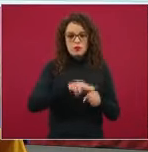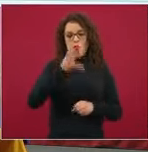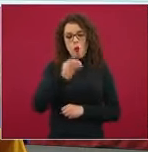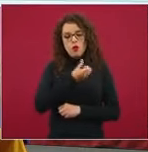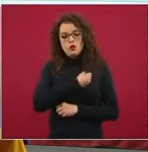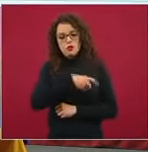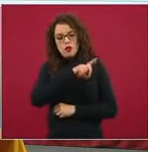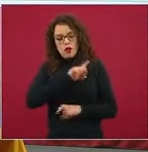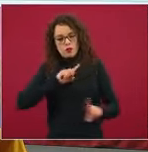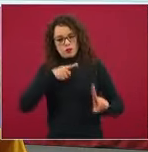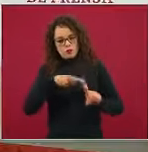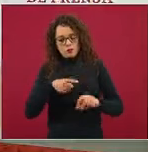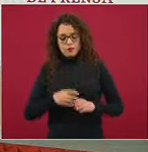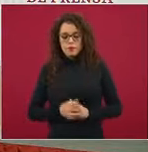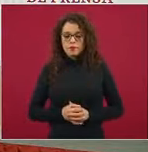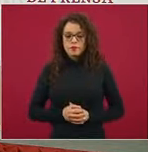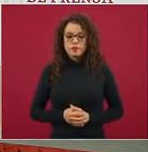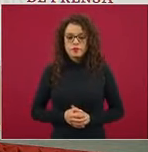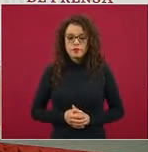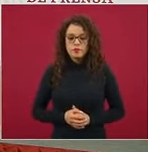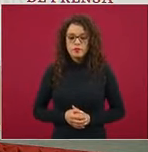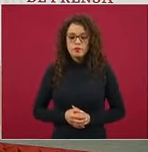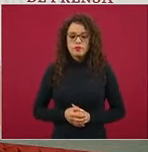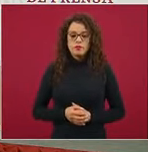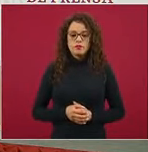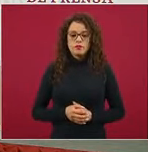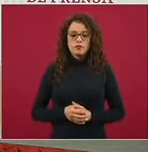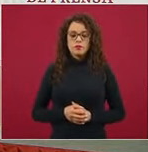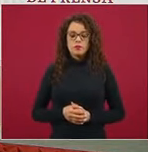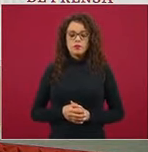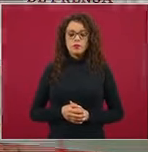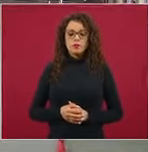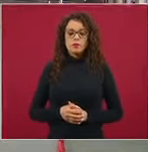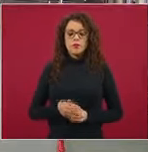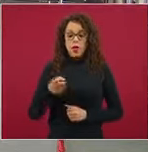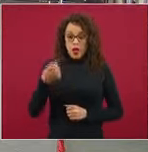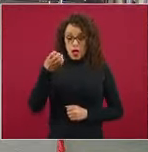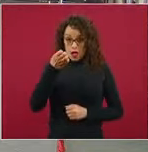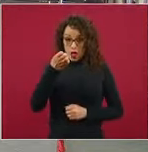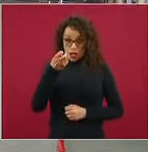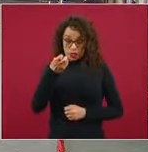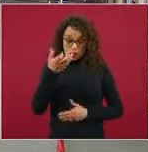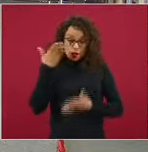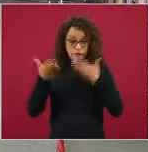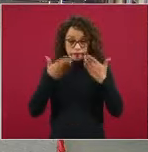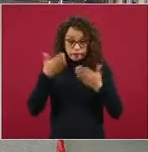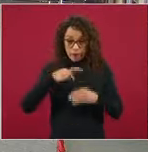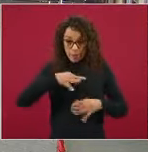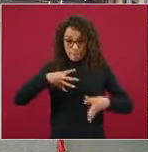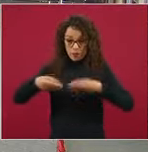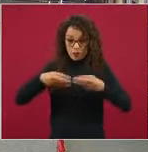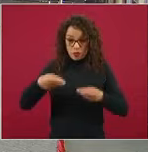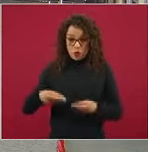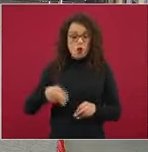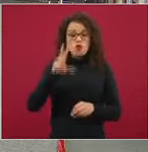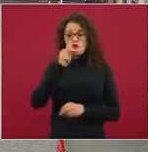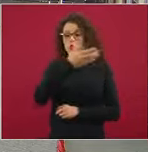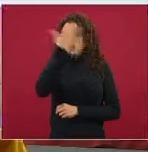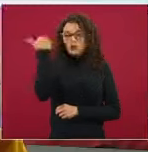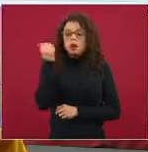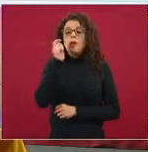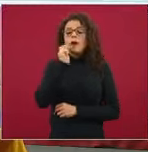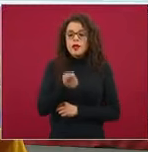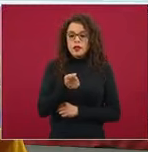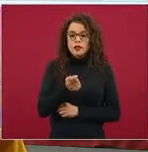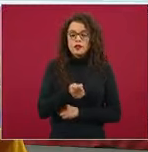nos permite en este momento saber el estudio epidemiológico? Es si la persona se encontraba ejerciendo en